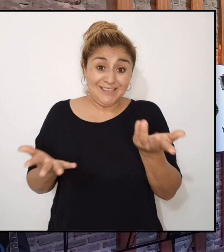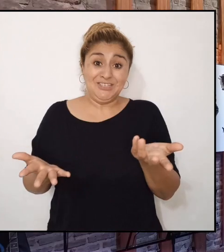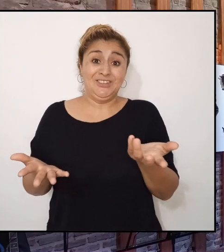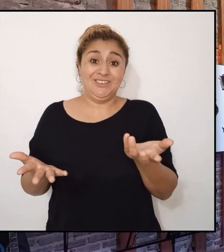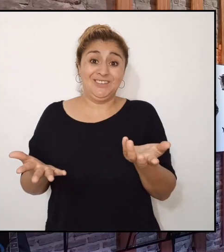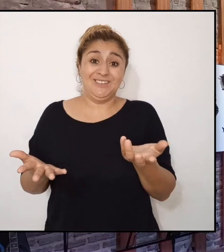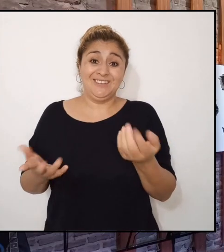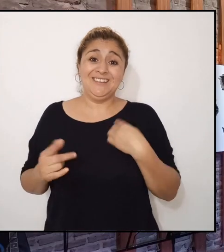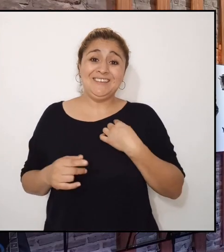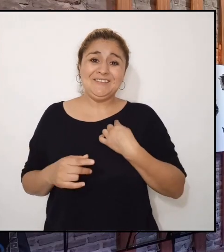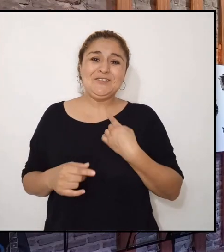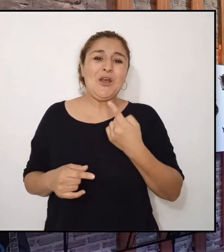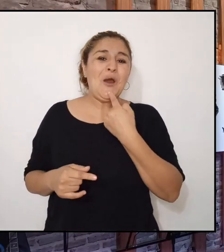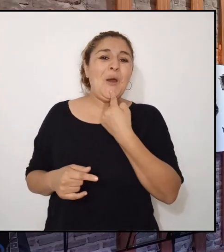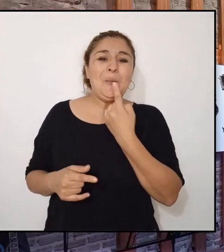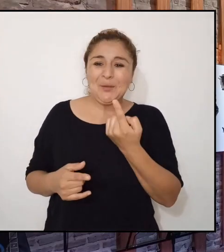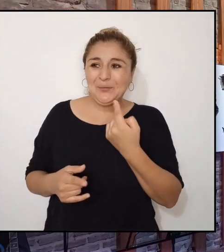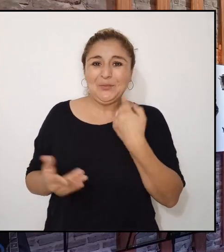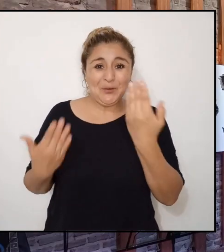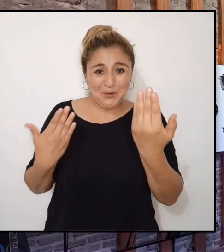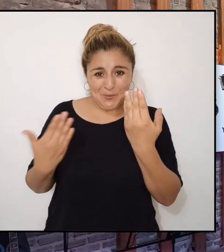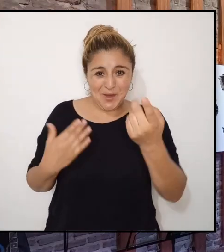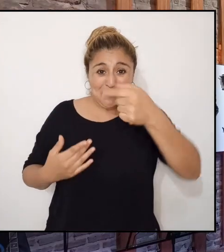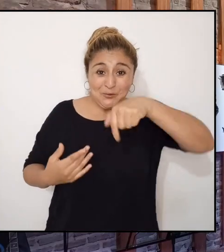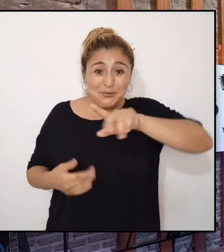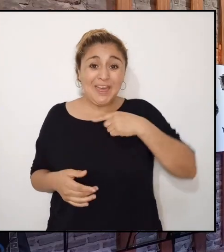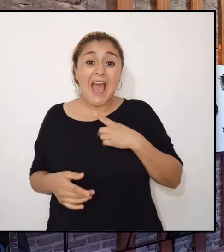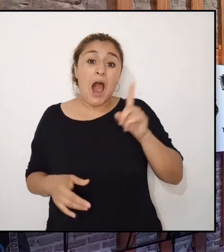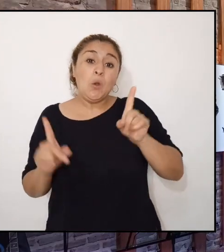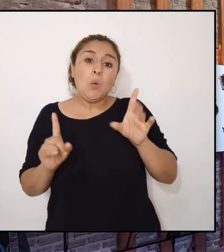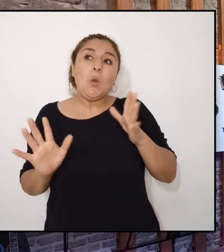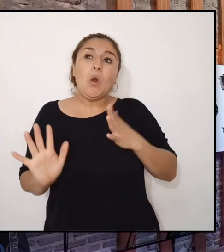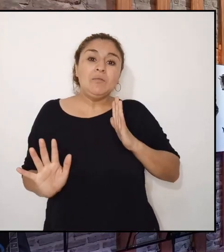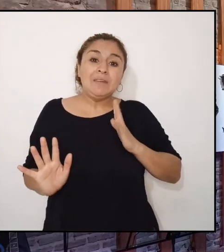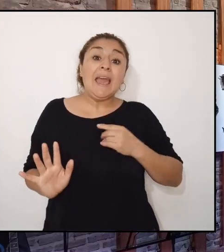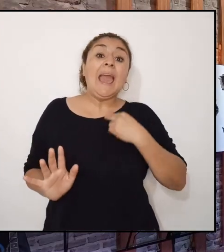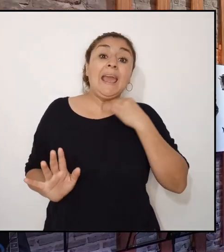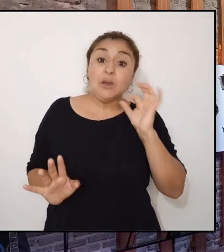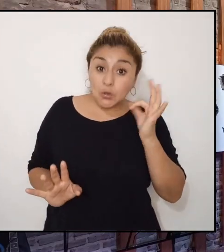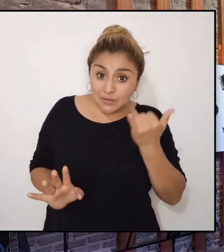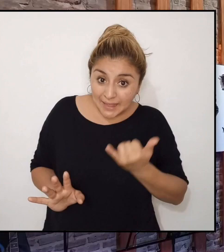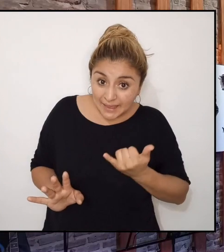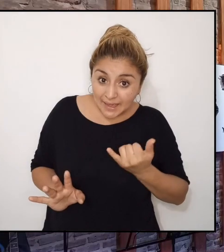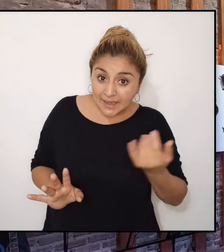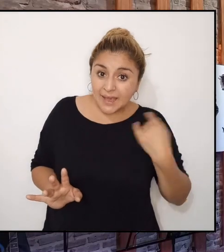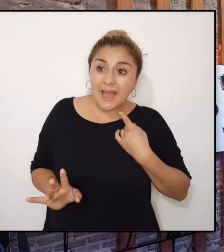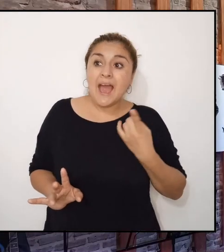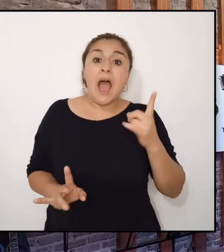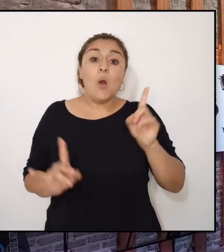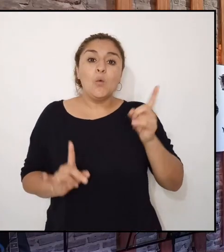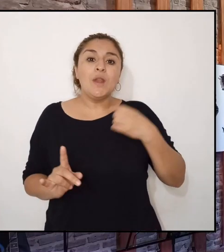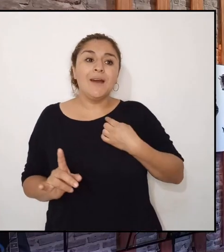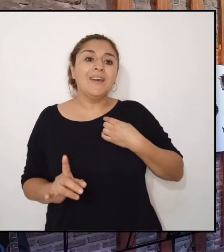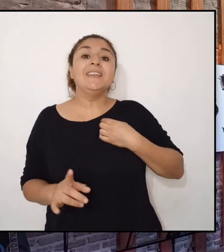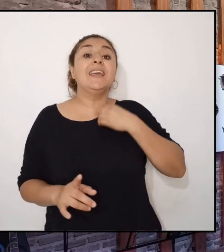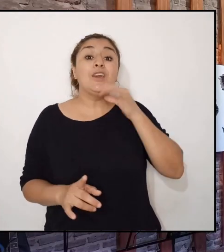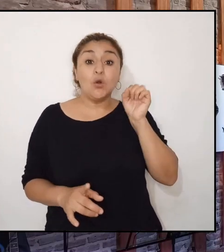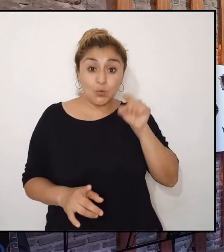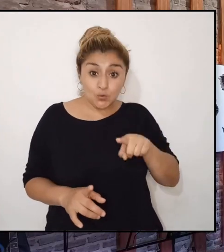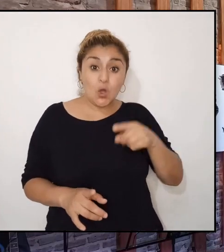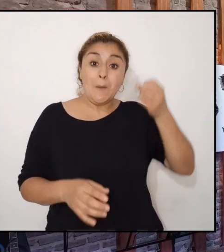la playa. Bueno, voy paréntesis. Estamos en la playa, en un lugar, y mi esposa